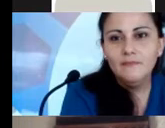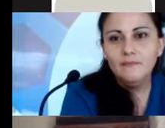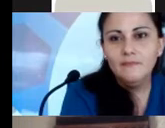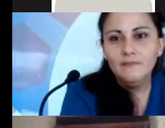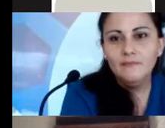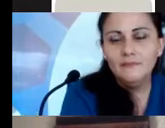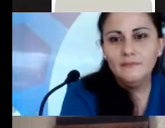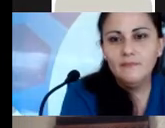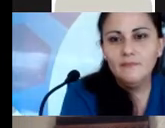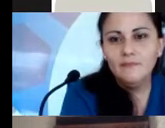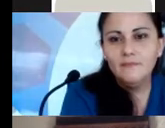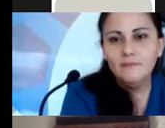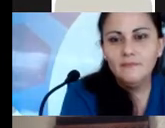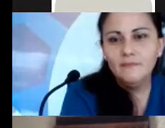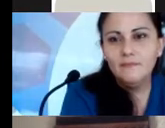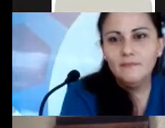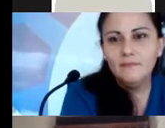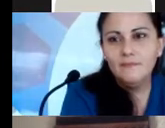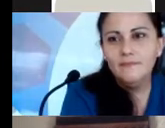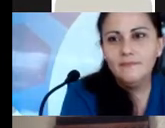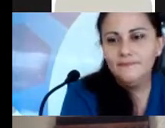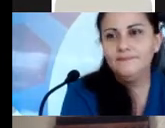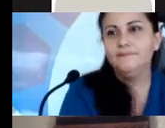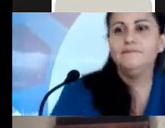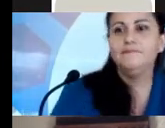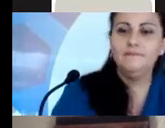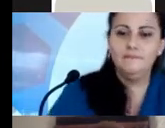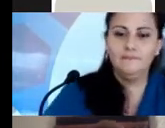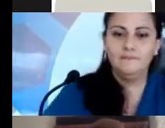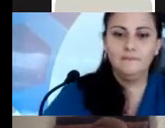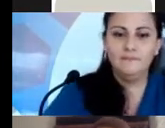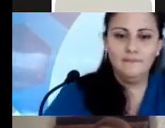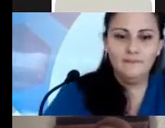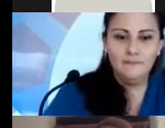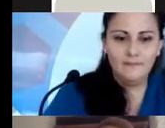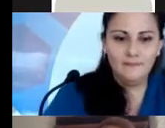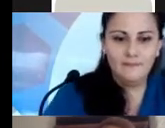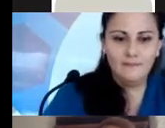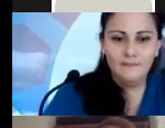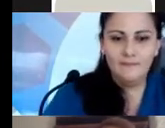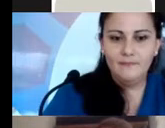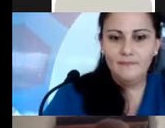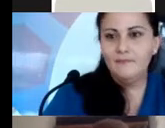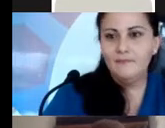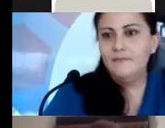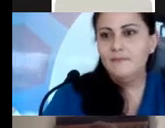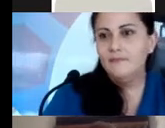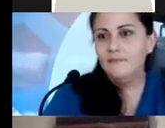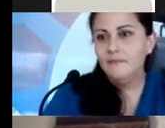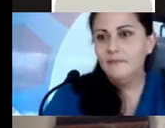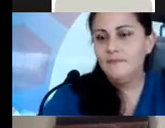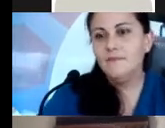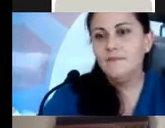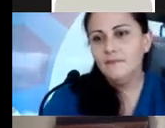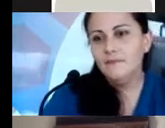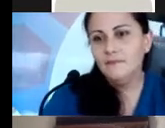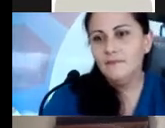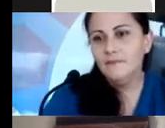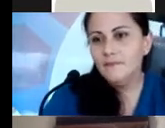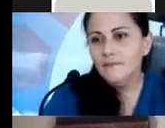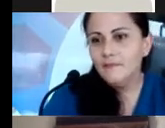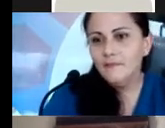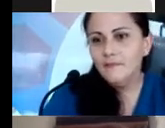de productos que realmente se hagan sobre medida del paciente. Materiales, alternativas,